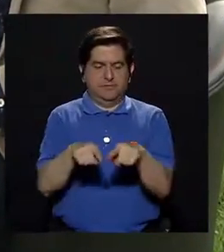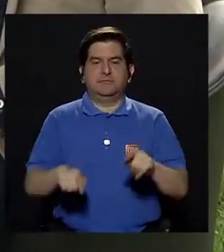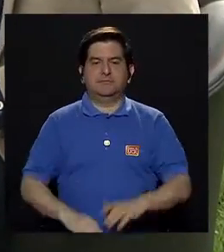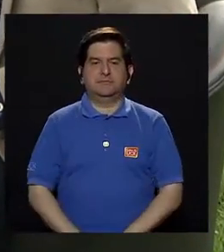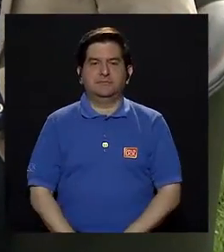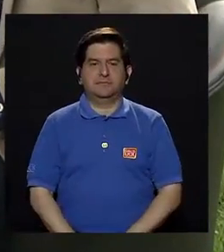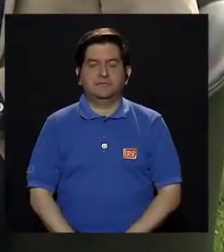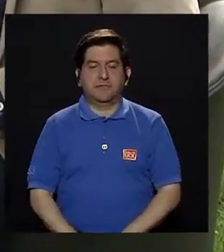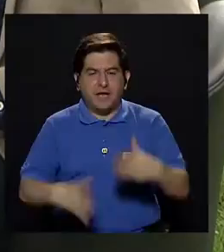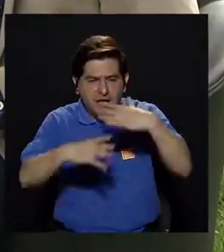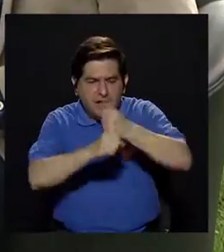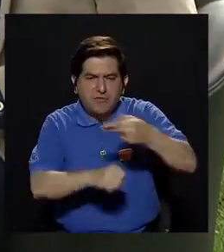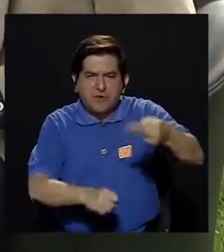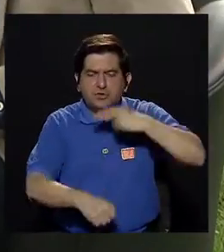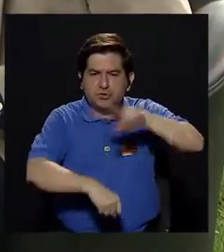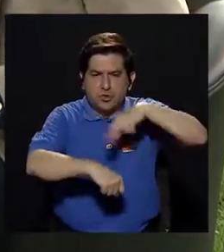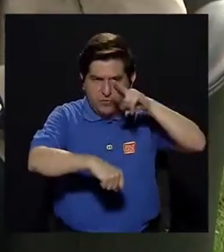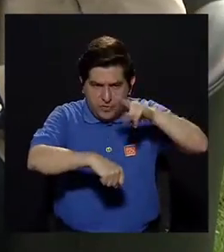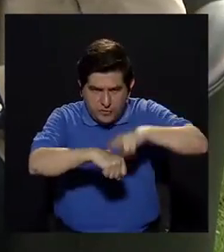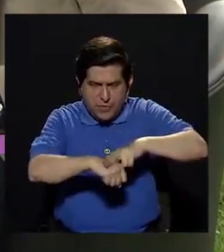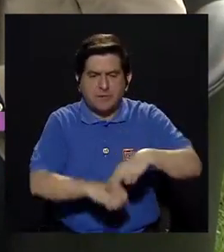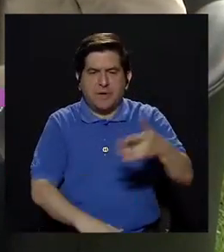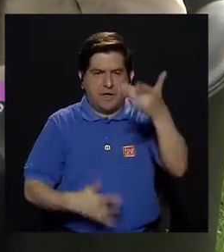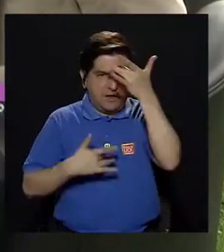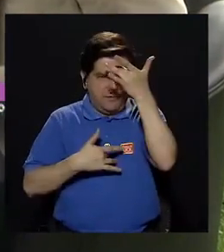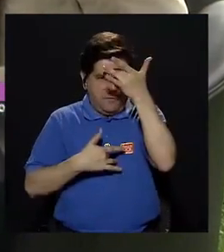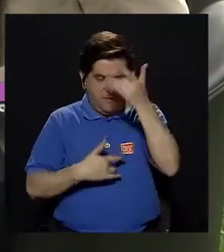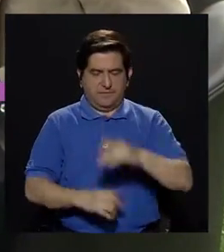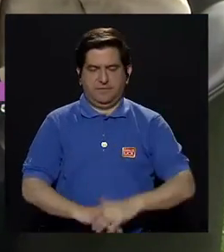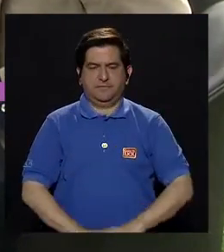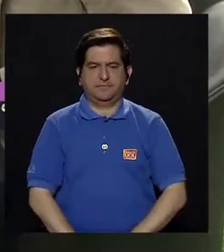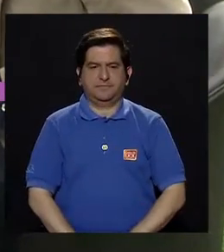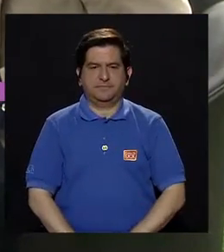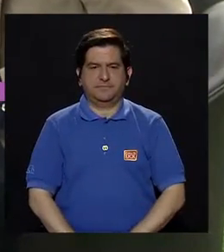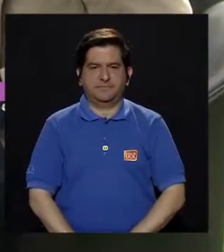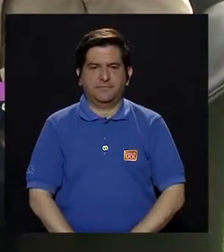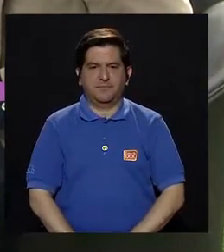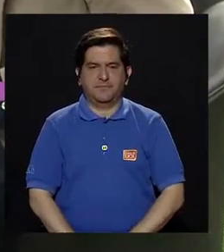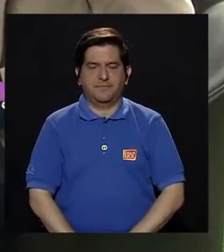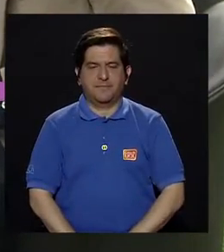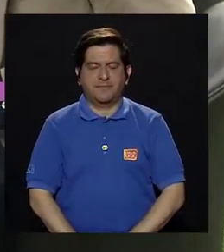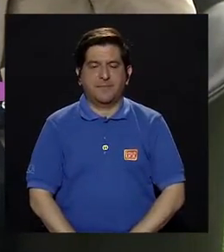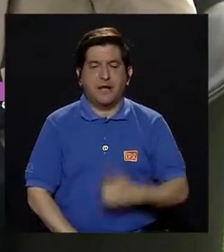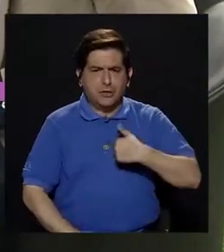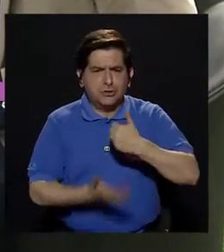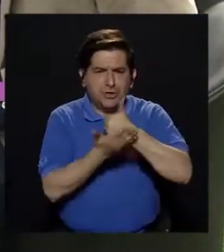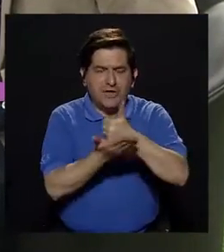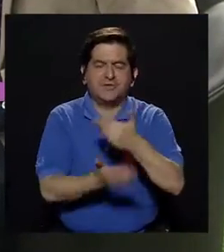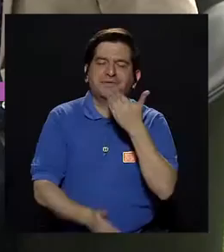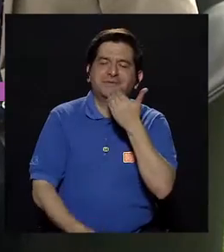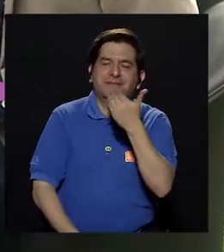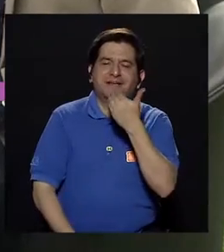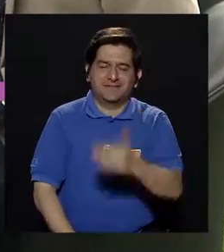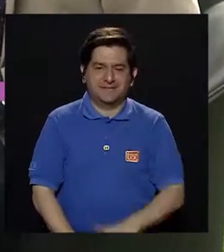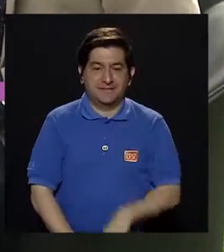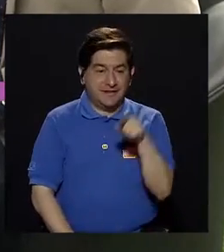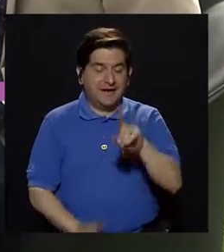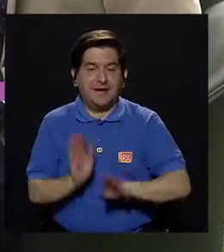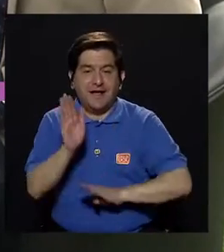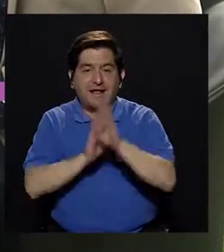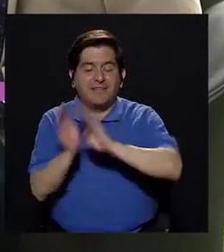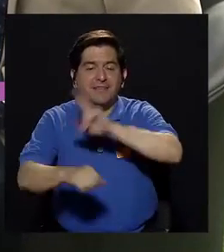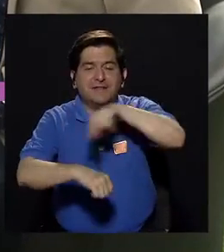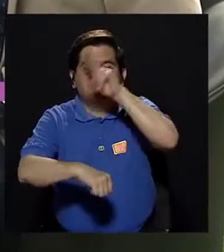de que es el resumen de la historia natural de la enfermedad que se llama. Yo le voy a ayudar a su estudio. Gracias. ¿Cómo se